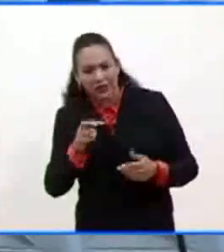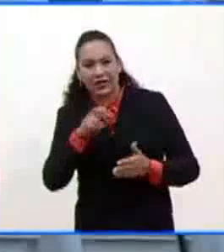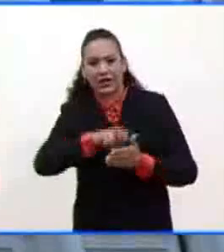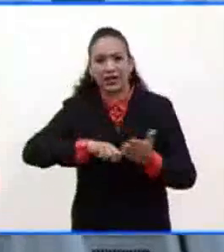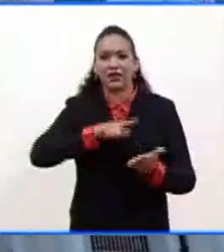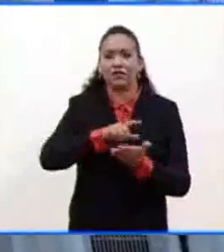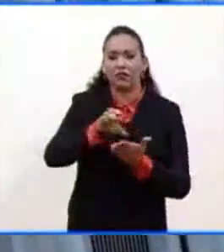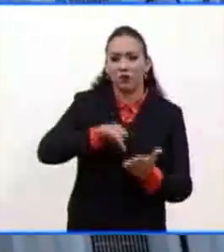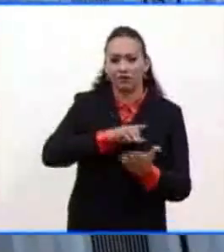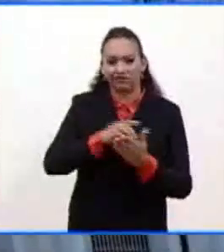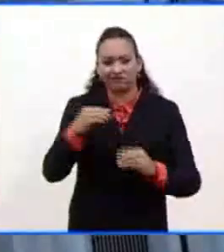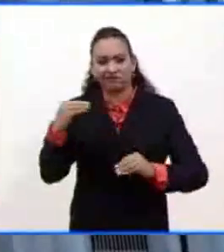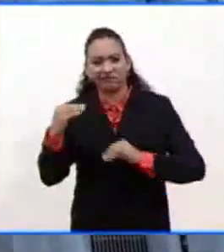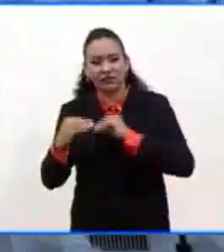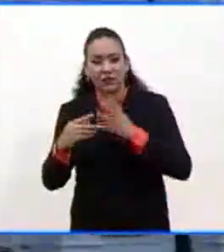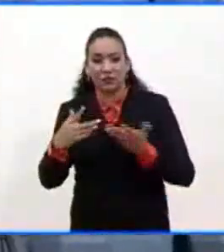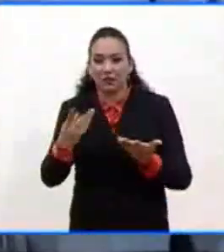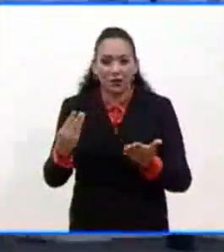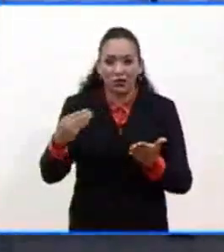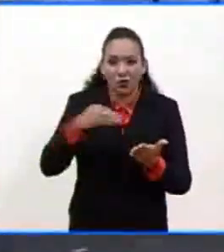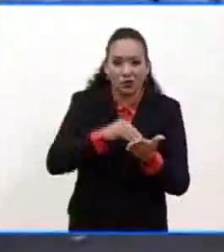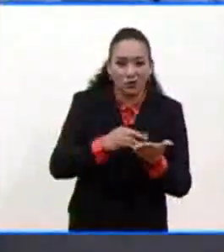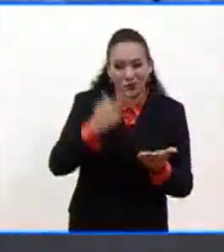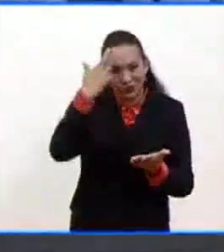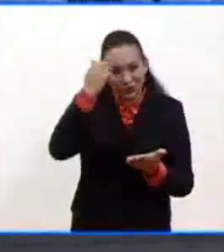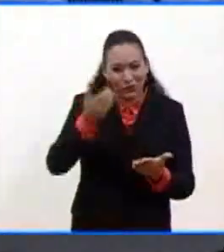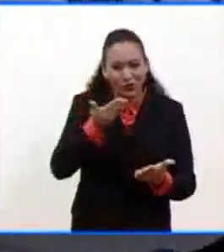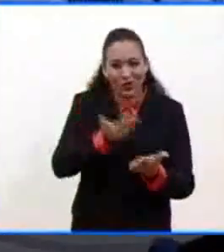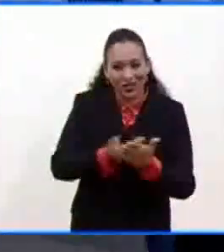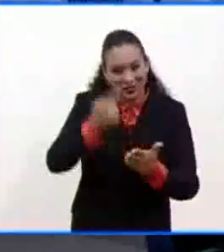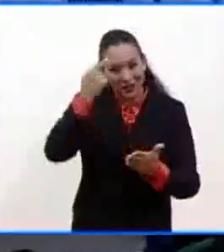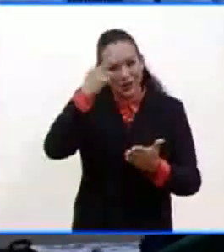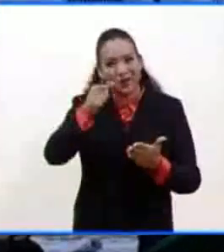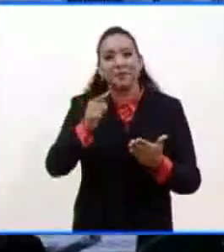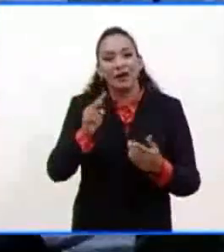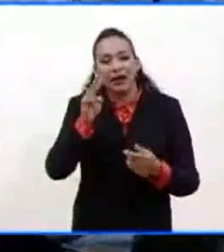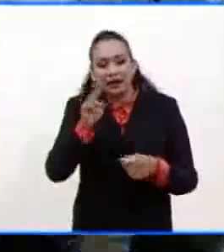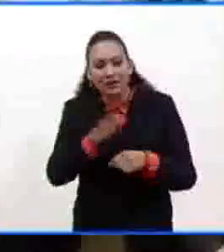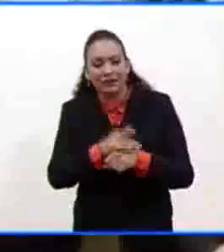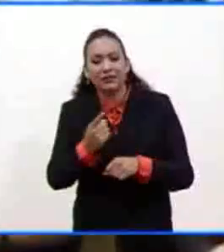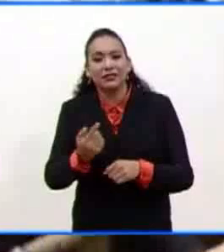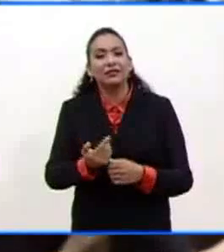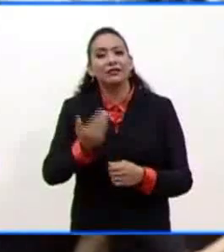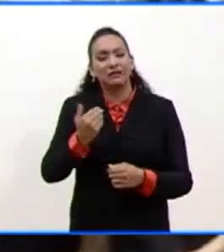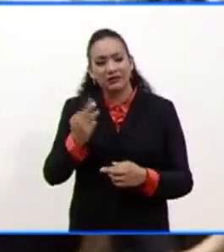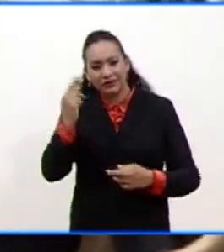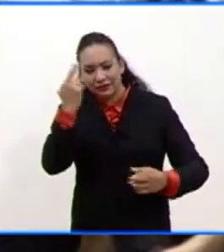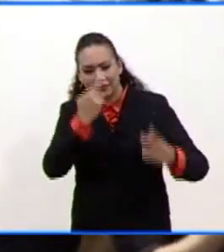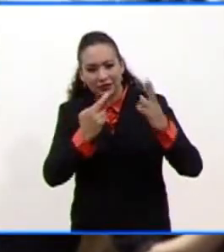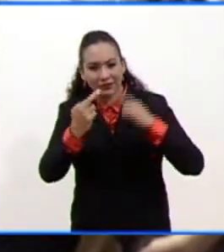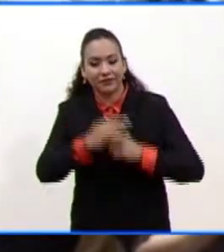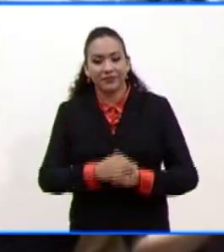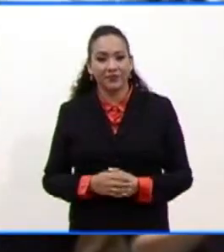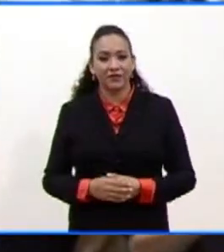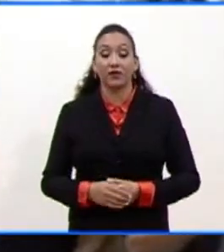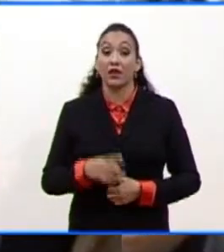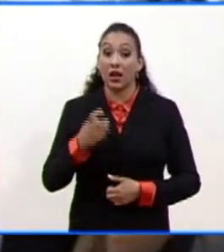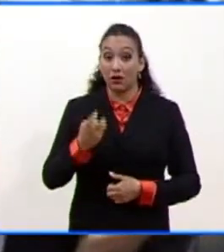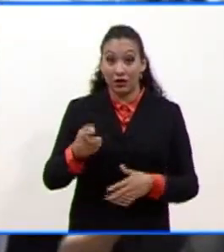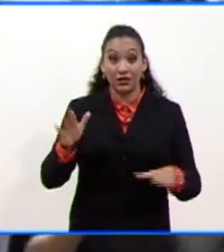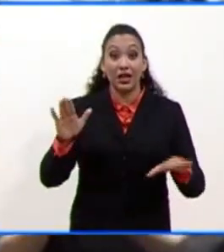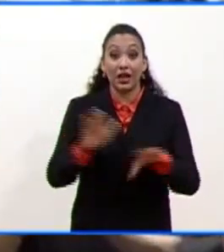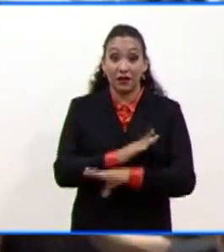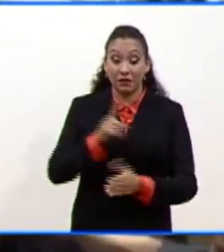reforma constitucional sin establecer motivación alguna para la dispensa de su análisis en comisiones. Al tratarse de un cambio